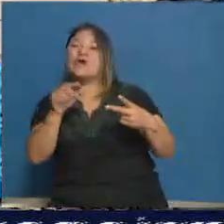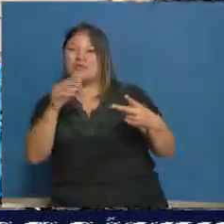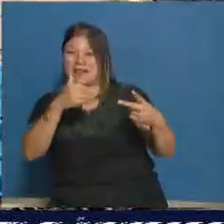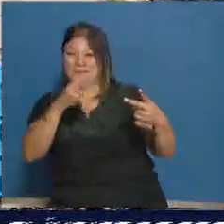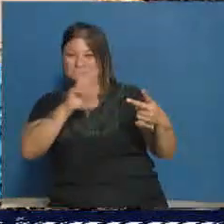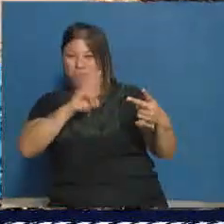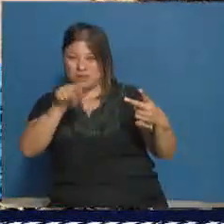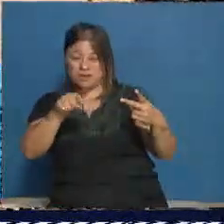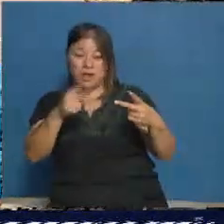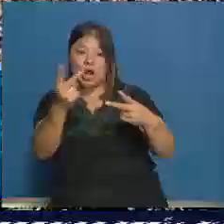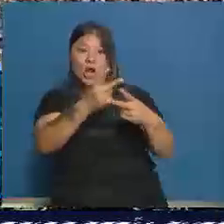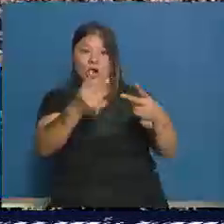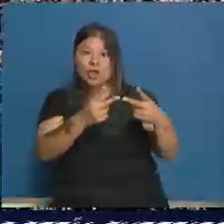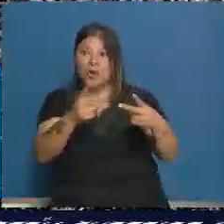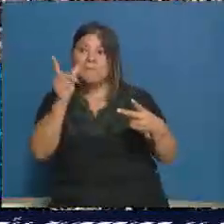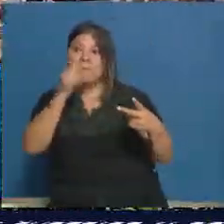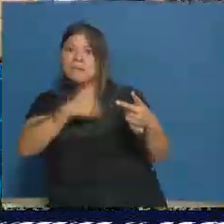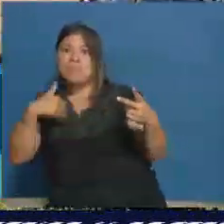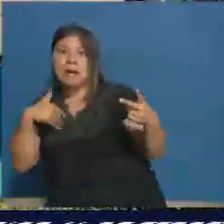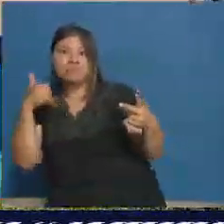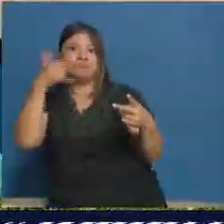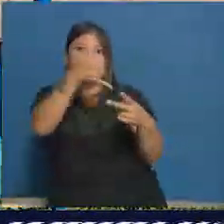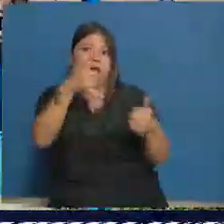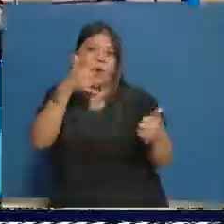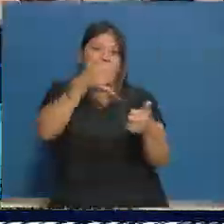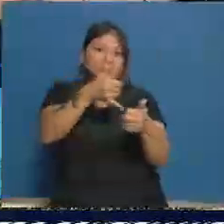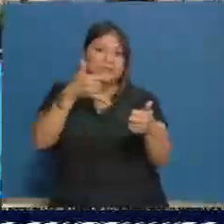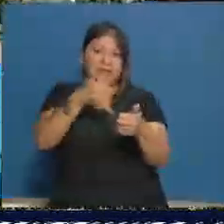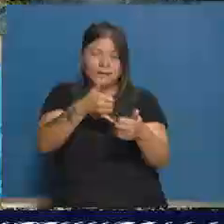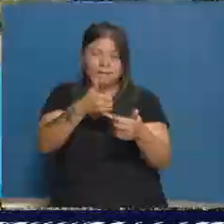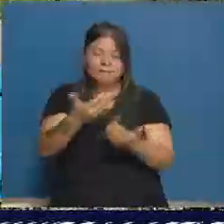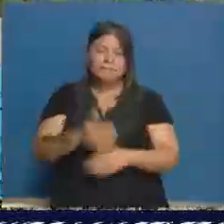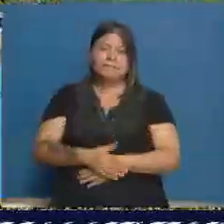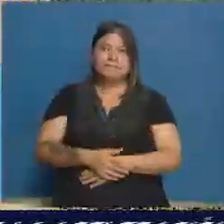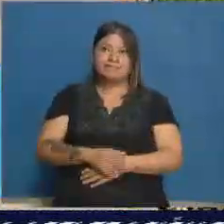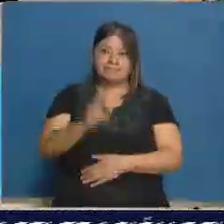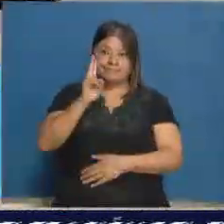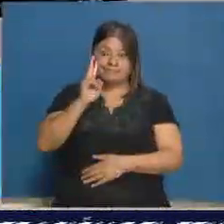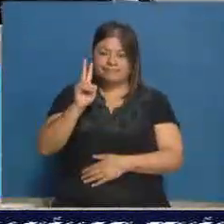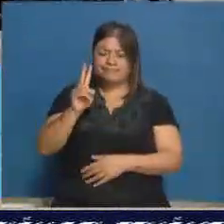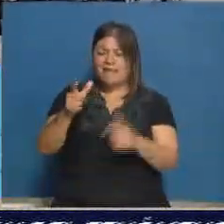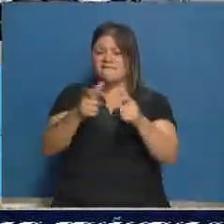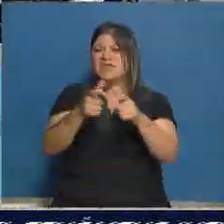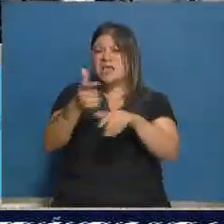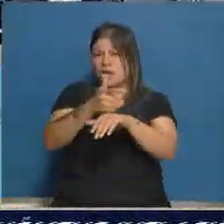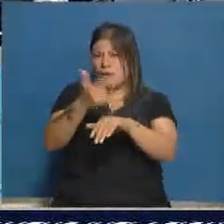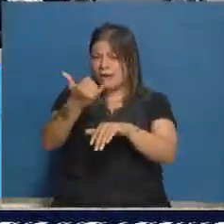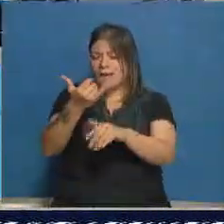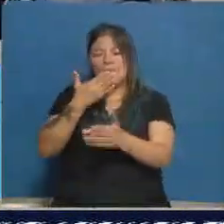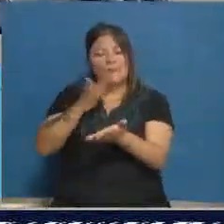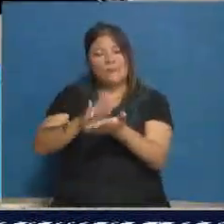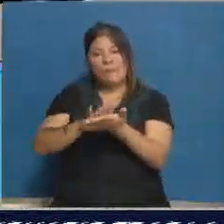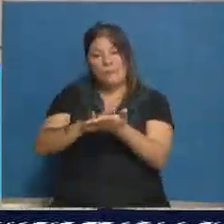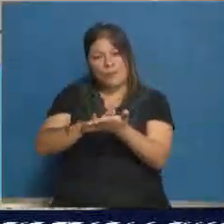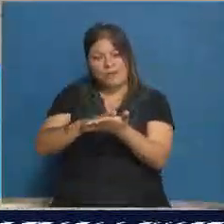abusados sexualmente por sus respectivos padres, según la hipótesis investigativa. Las imágenes que se encontraron serían las pruebas